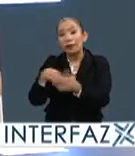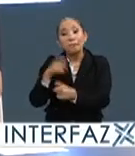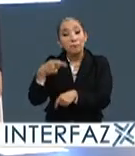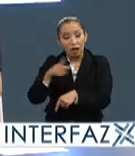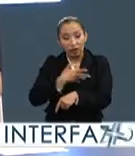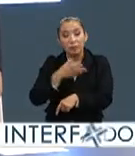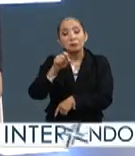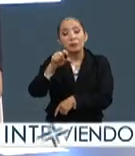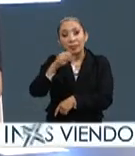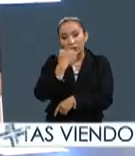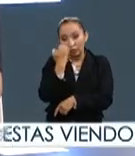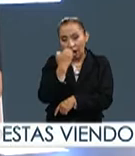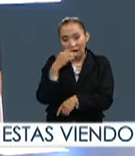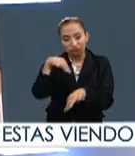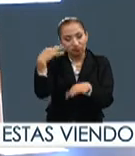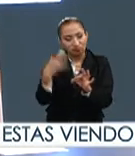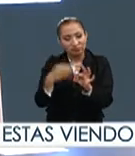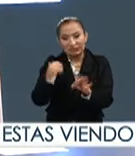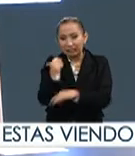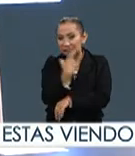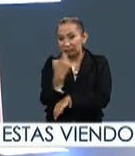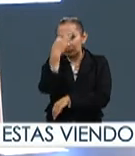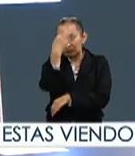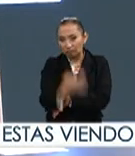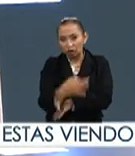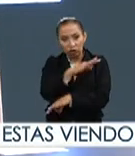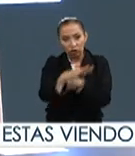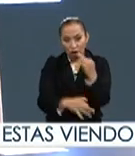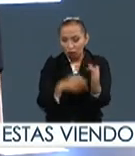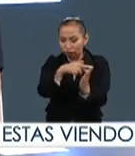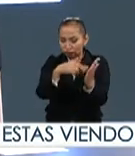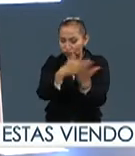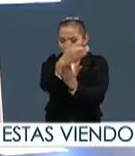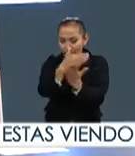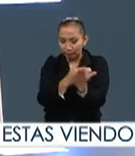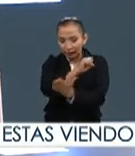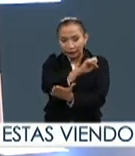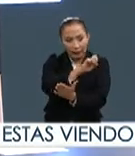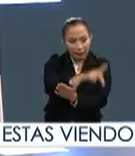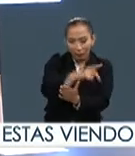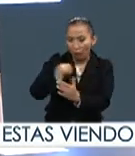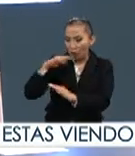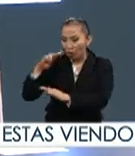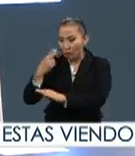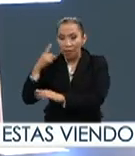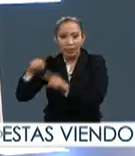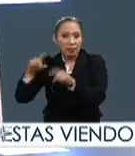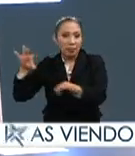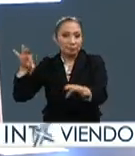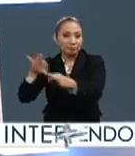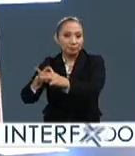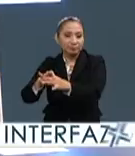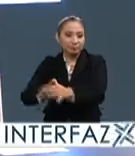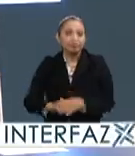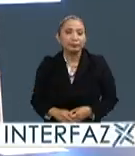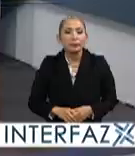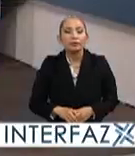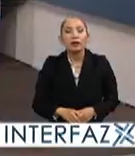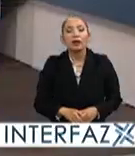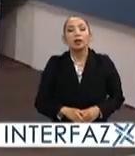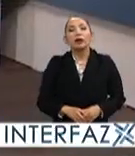tenemos 20 escuelas que cumplen al 100% con todos los lineamientos, sea de la SEP o de las universidades a las que están